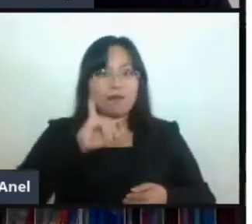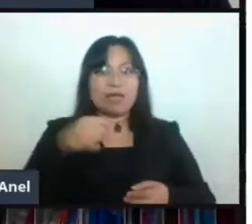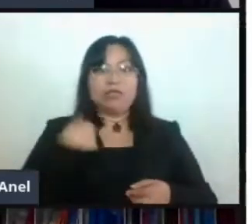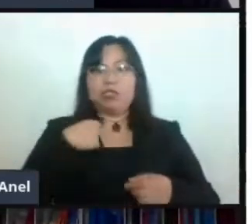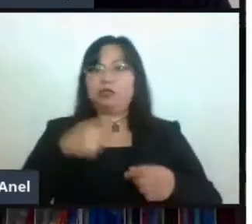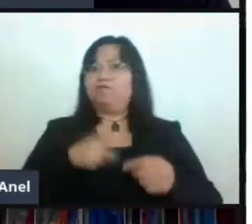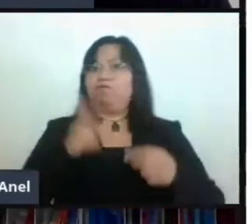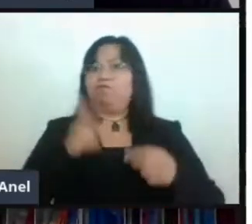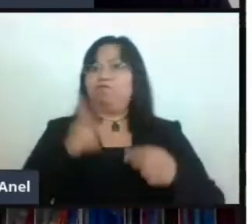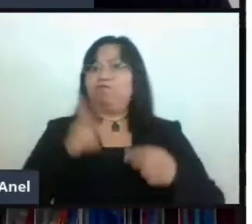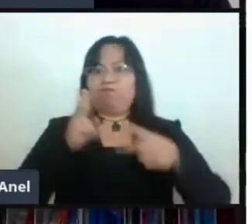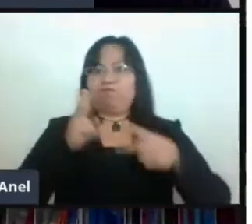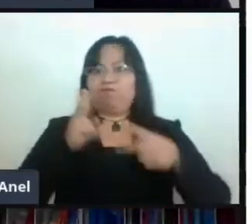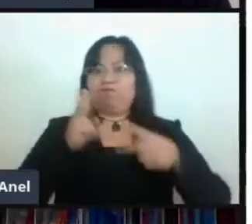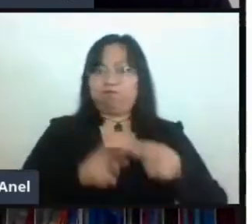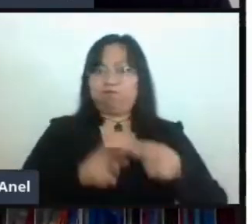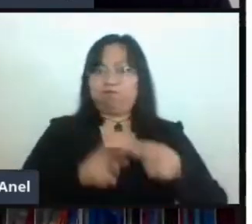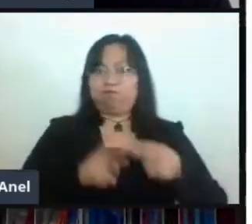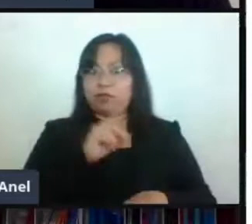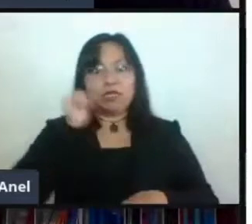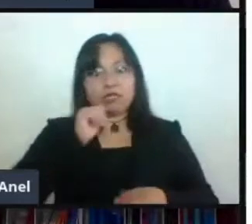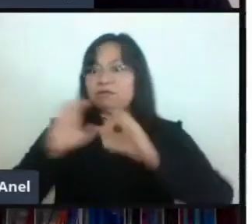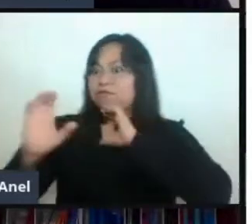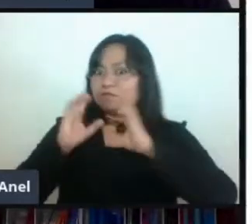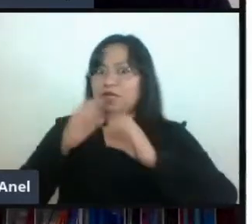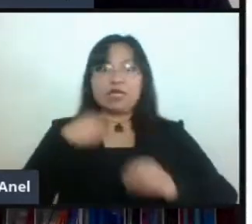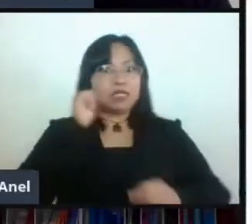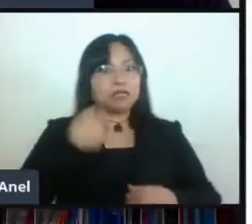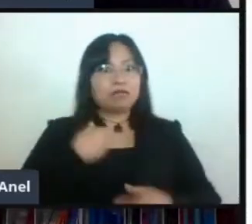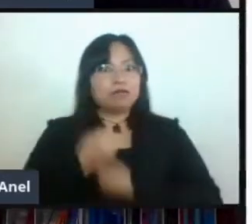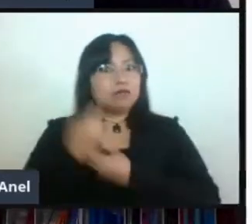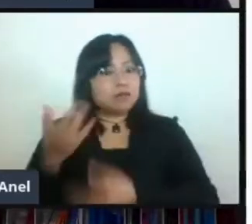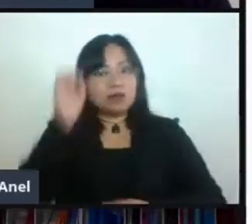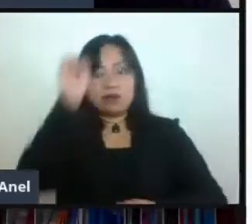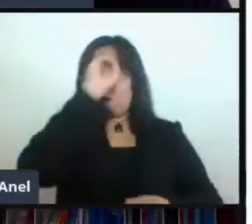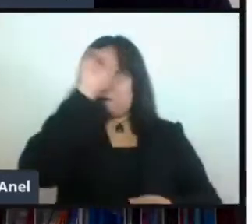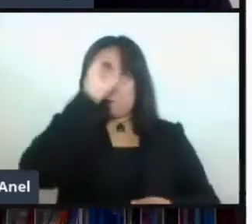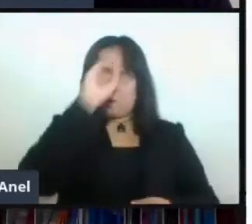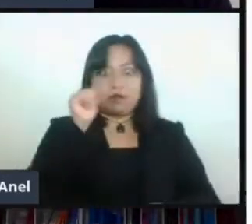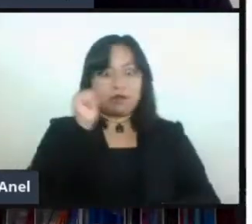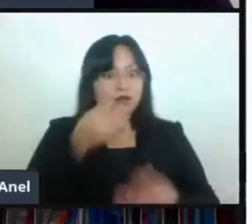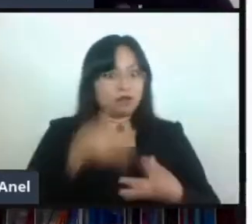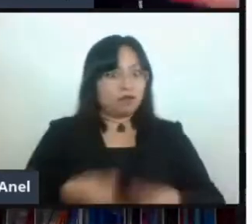devolver al alumno una opinión sobre el